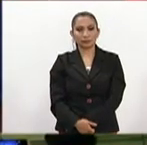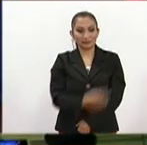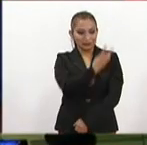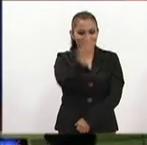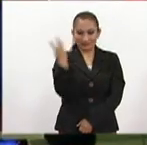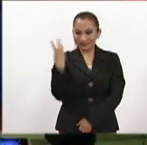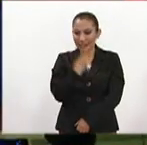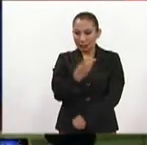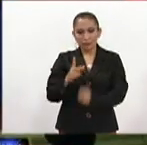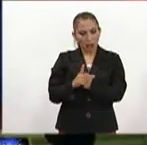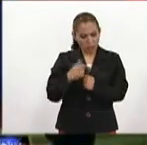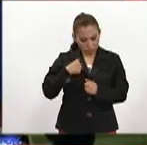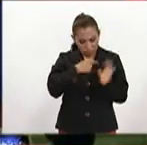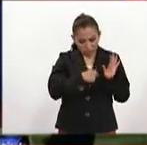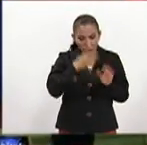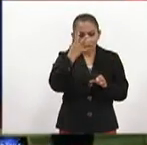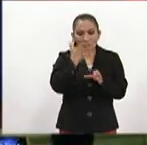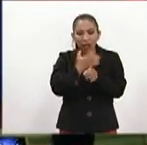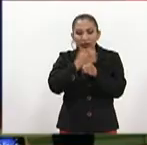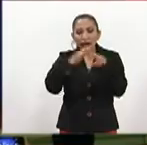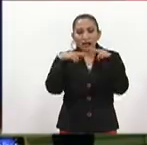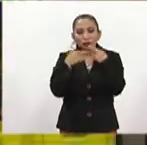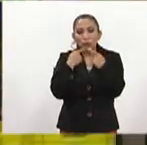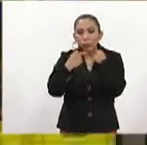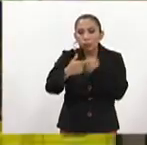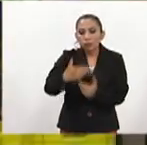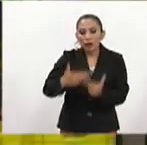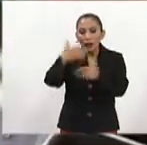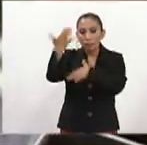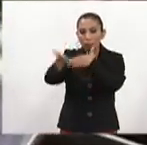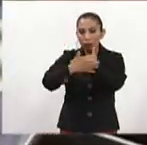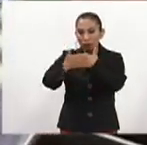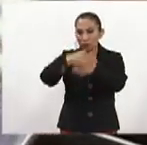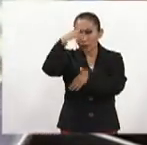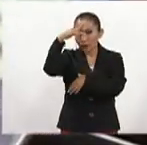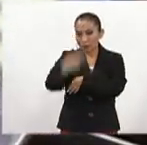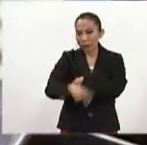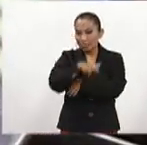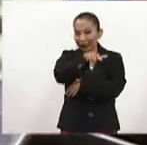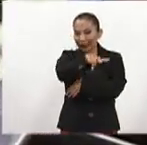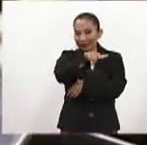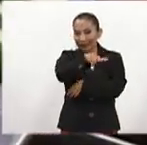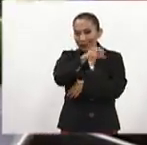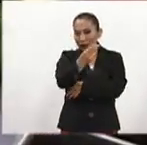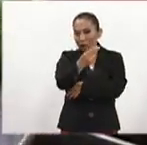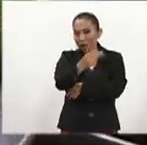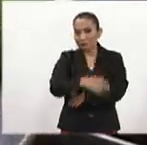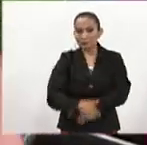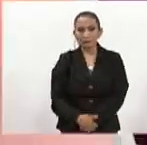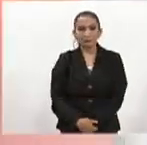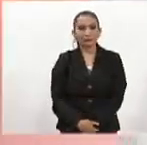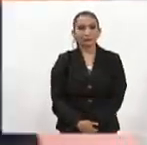tres países se comprometen a una quinta ronda de renegociación a celebrarse en México el 17 de noviembre.